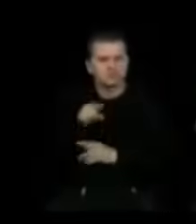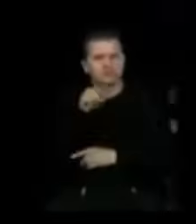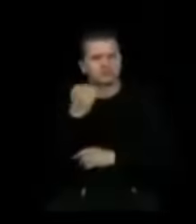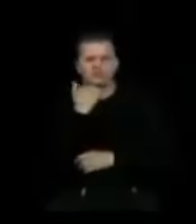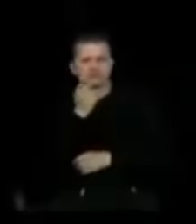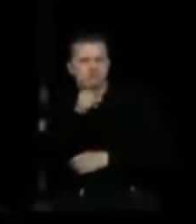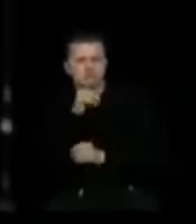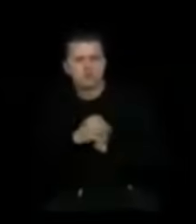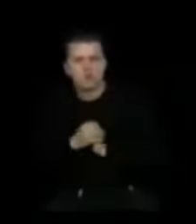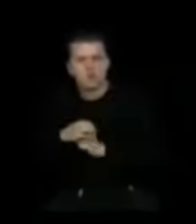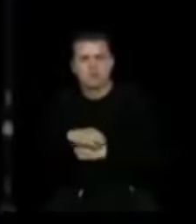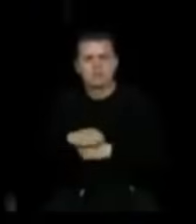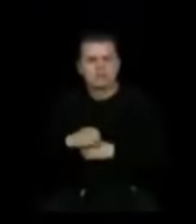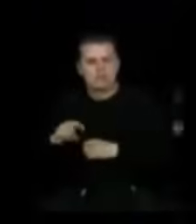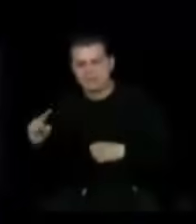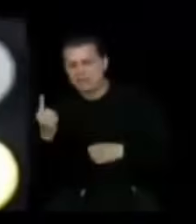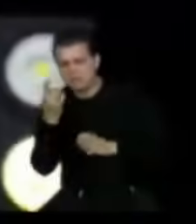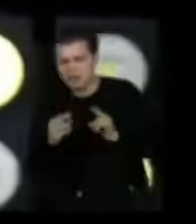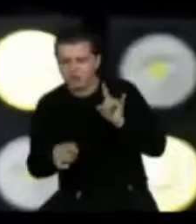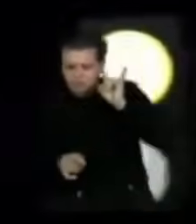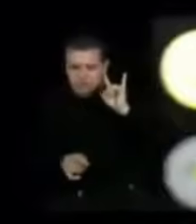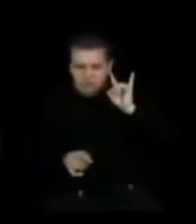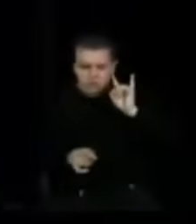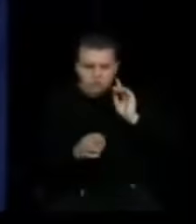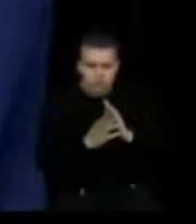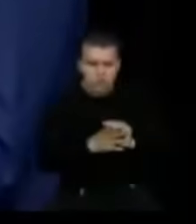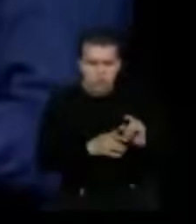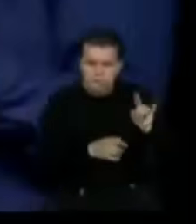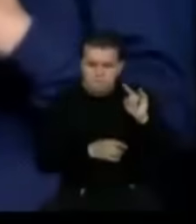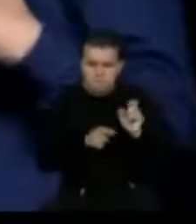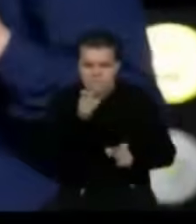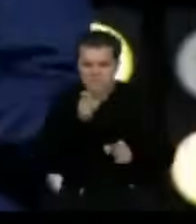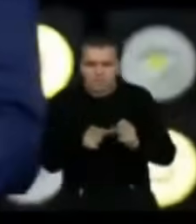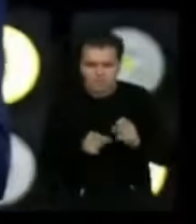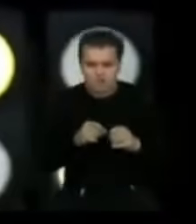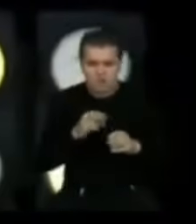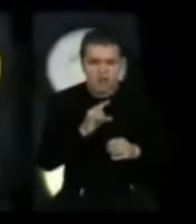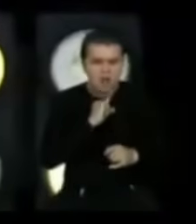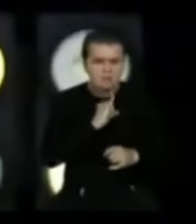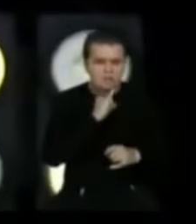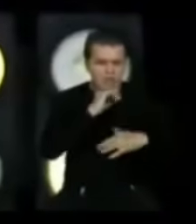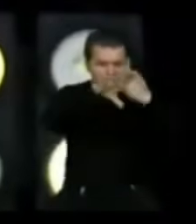ocurre, a mí la primera vez que me ocurrió, yo escuché a una persona hablar en lenguas, fue un impacto.